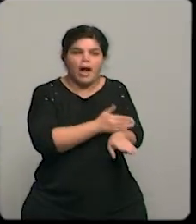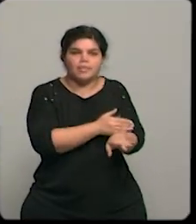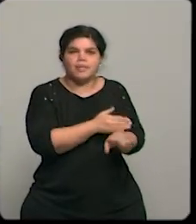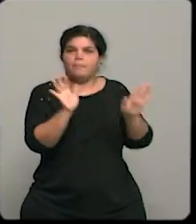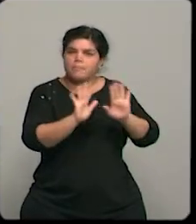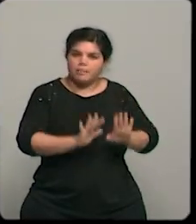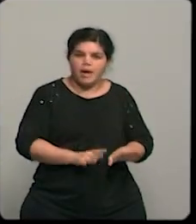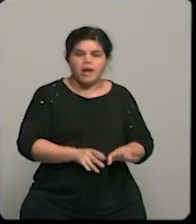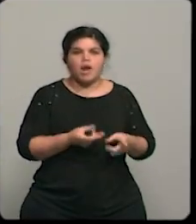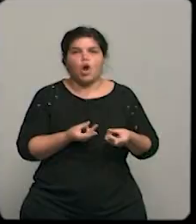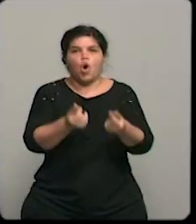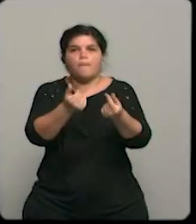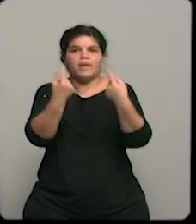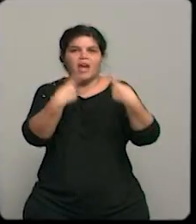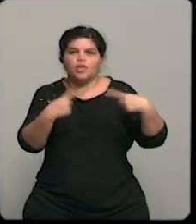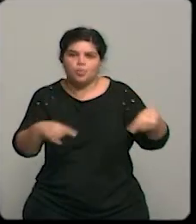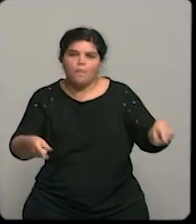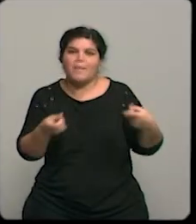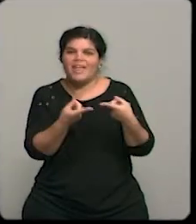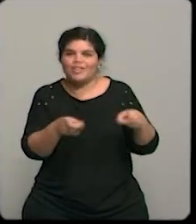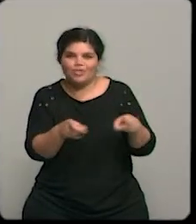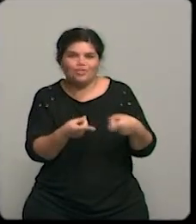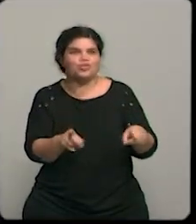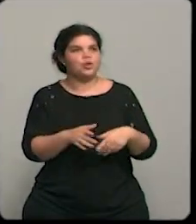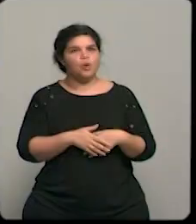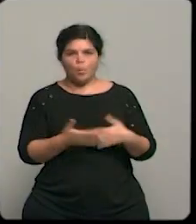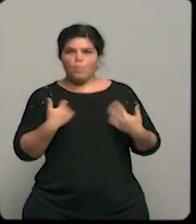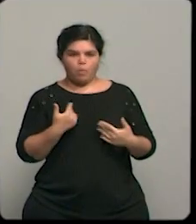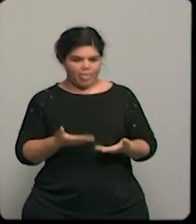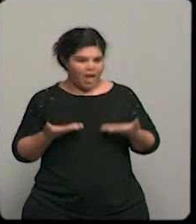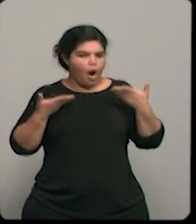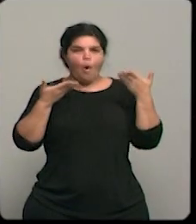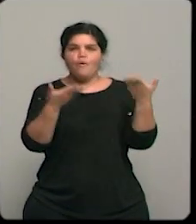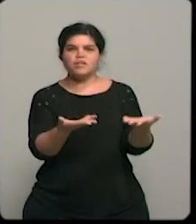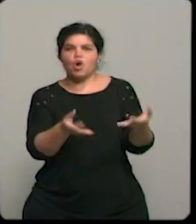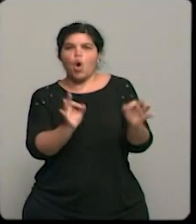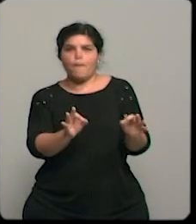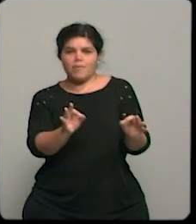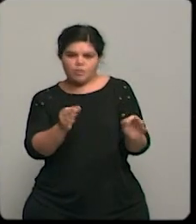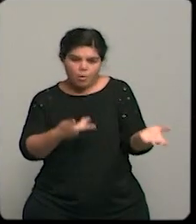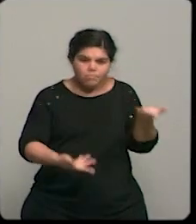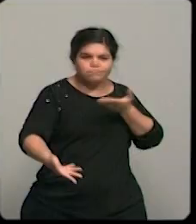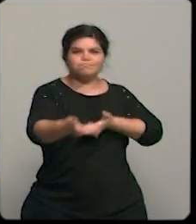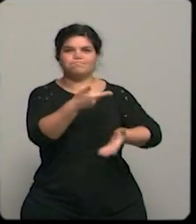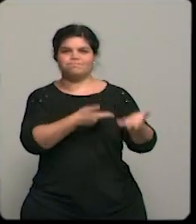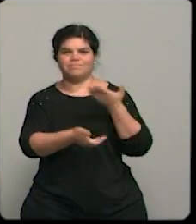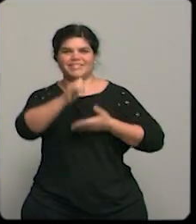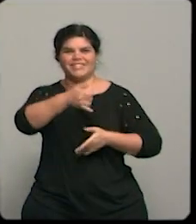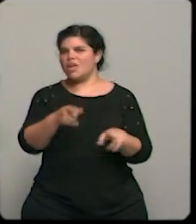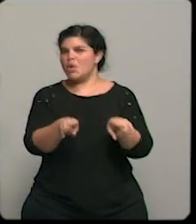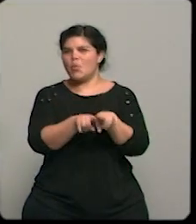los mantiene. Es como decir, vengo para dar lo mejor de mí en este contexto. O sea, hay un ida y vuelta. Sí. A mí me vuelvo aquel año